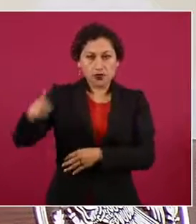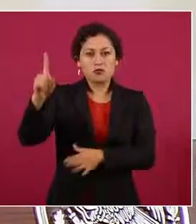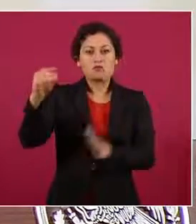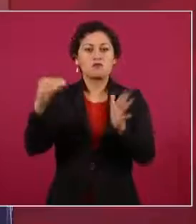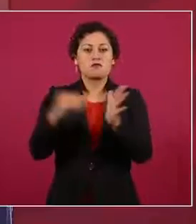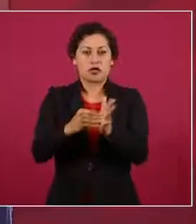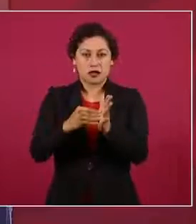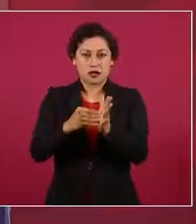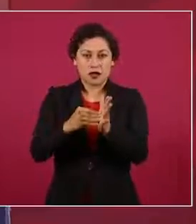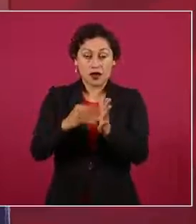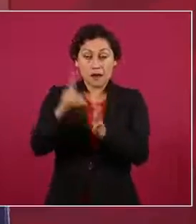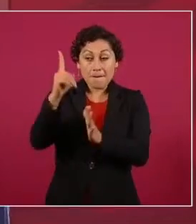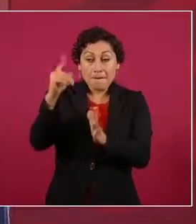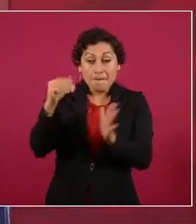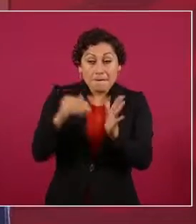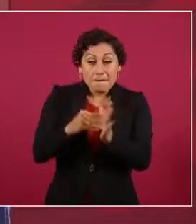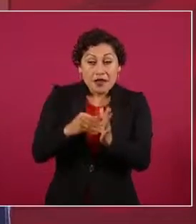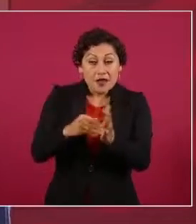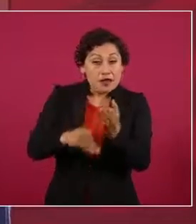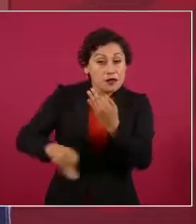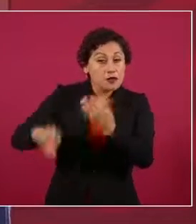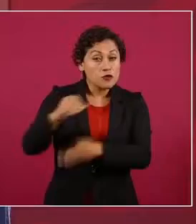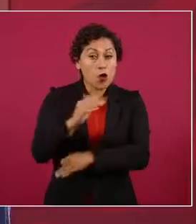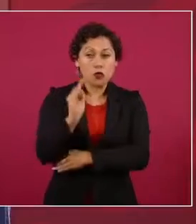ninguno en contra,